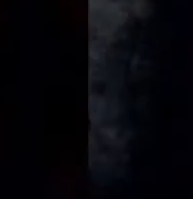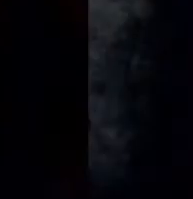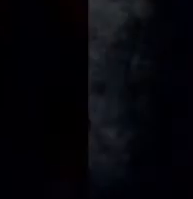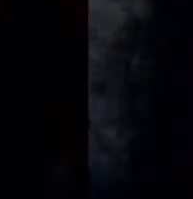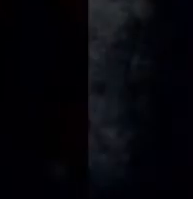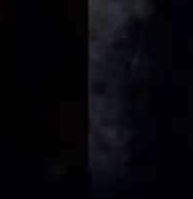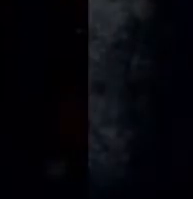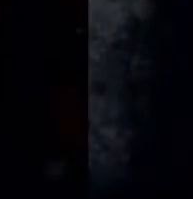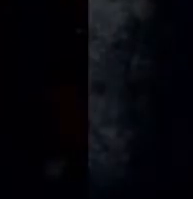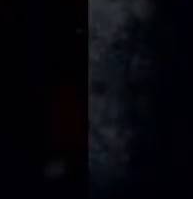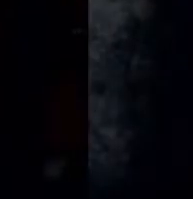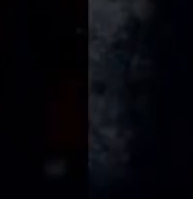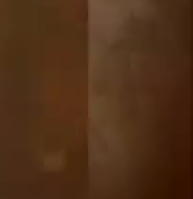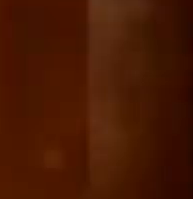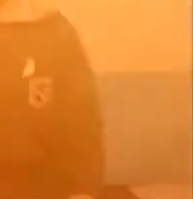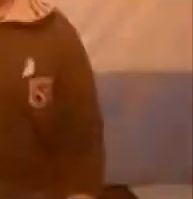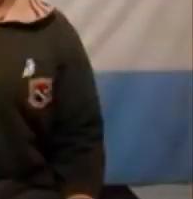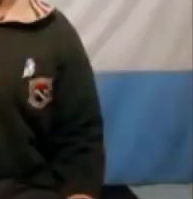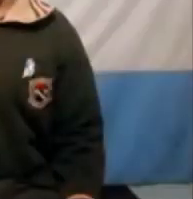y la declaración